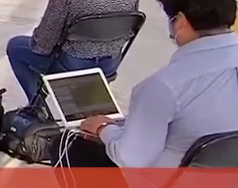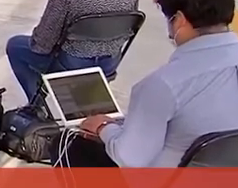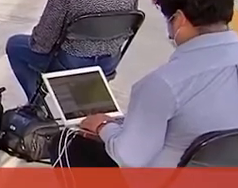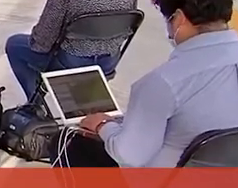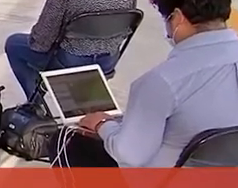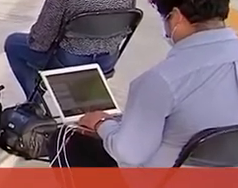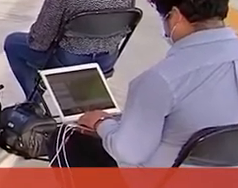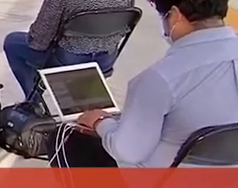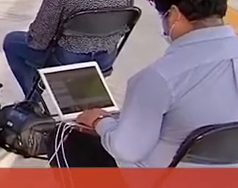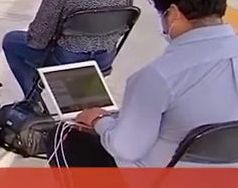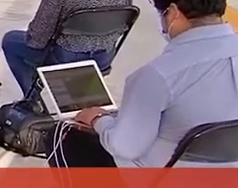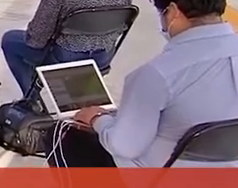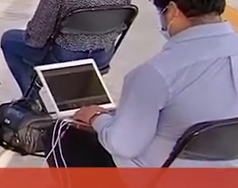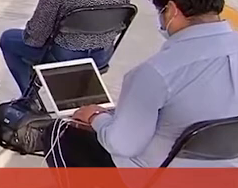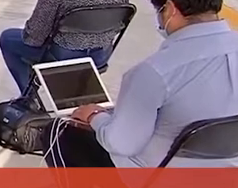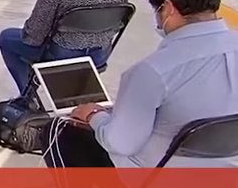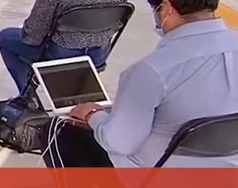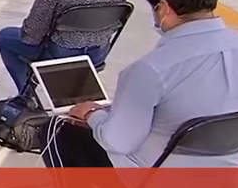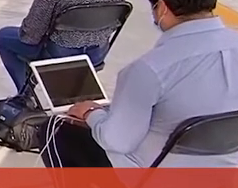se ha